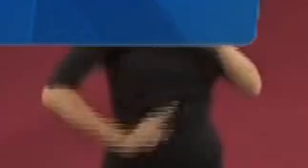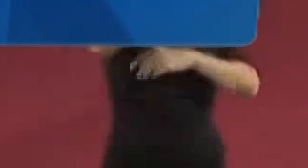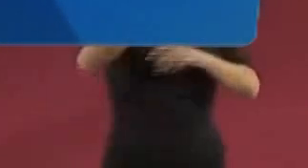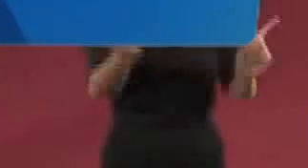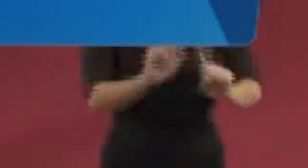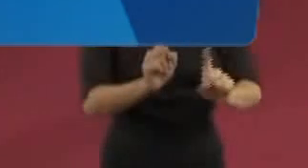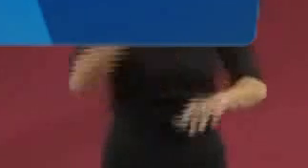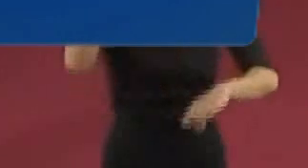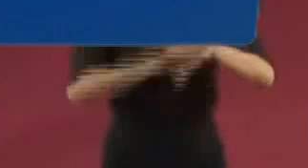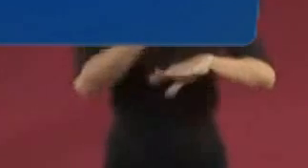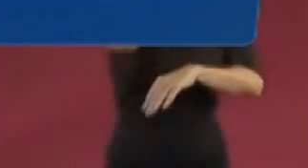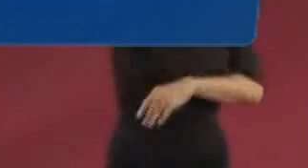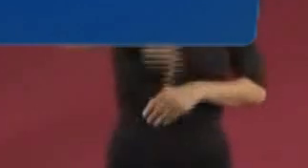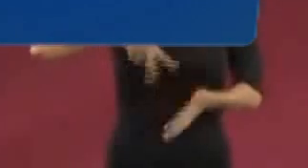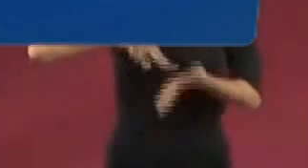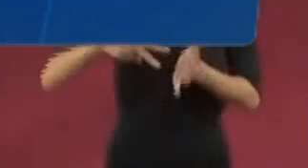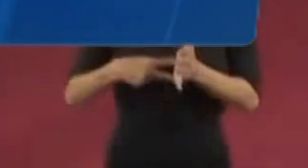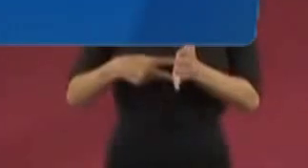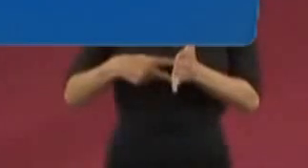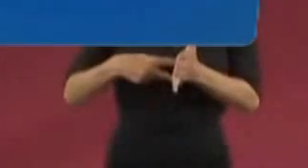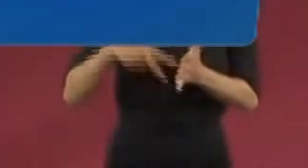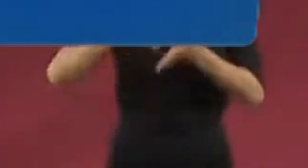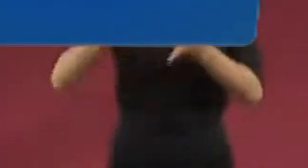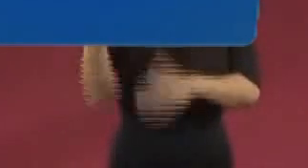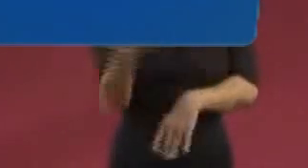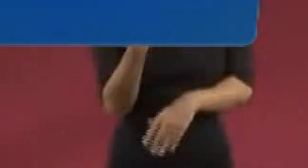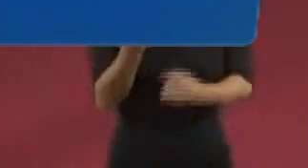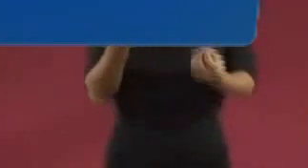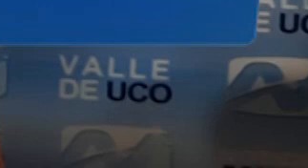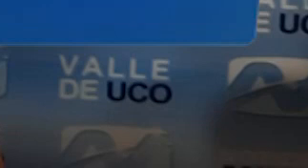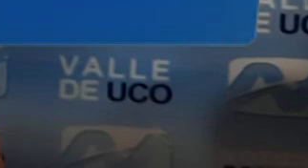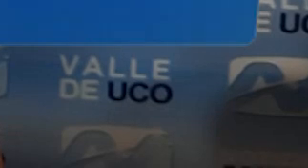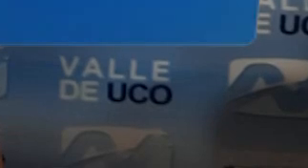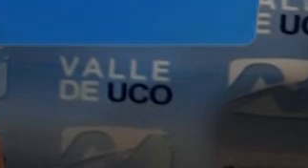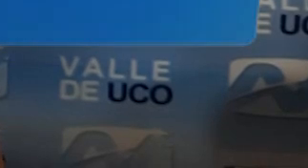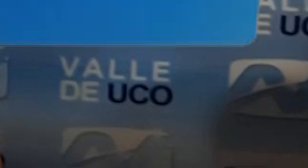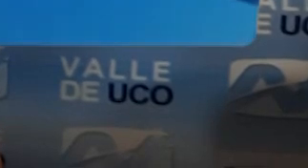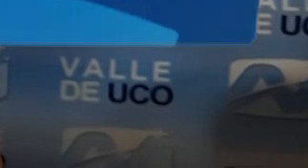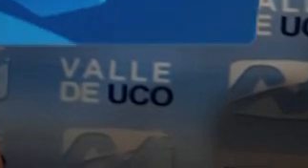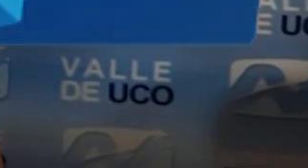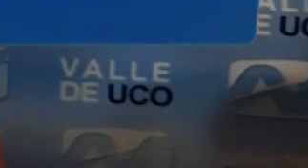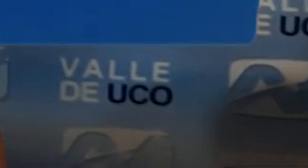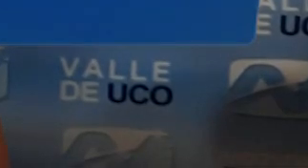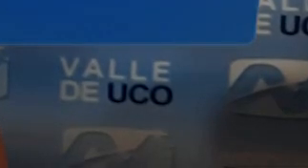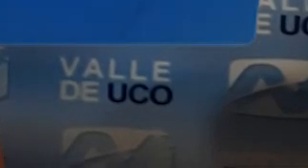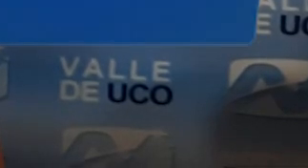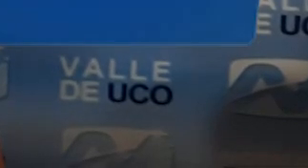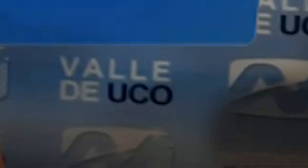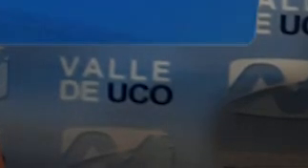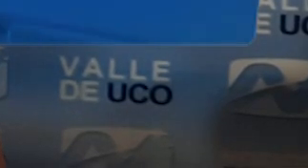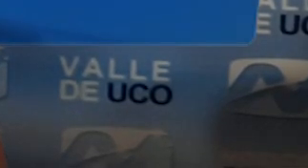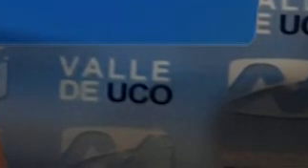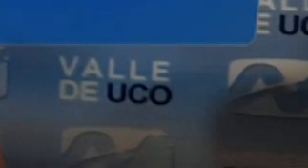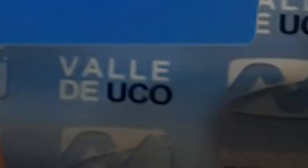eh mirada este tipo de decisiones porque Insisto que Argentina no no no no puede esperar más es